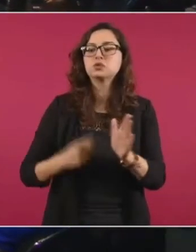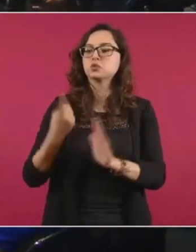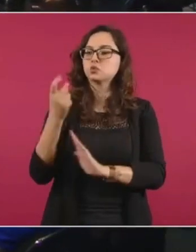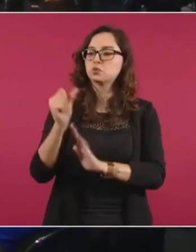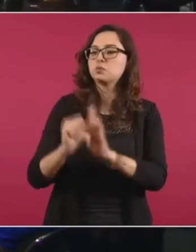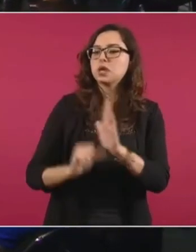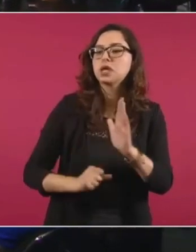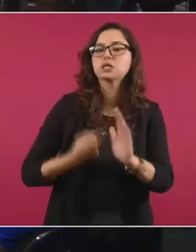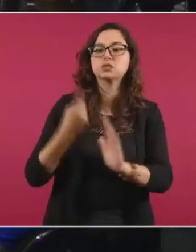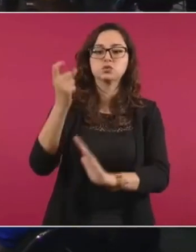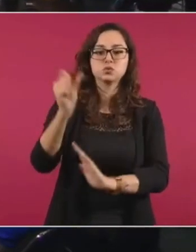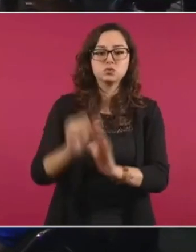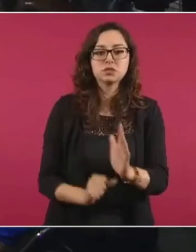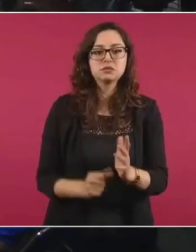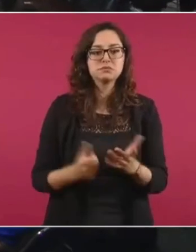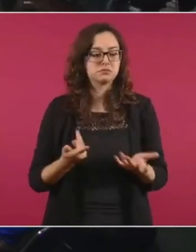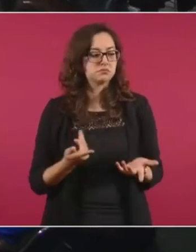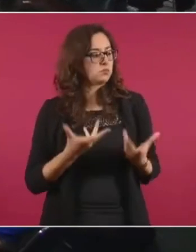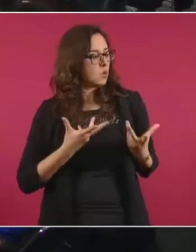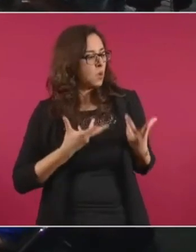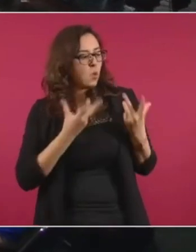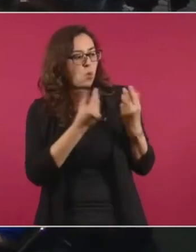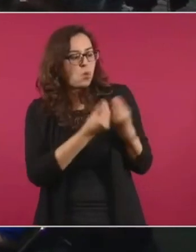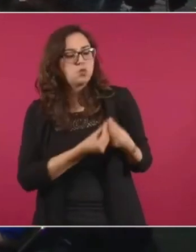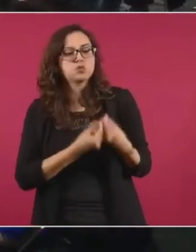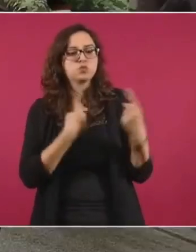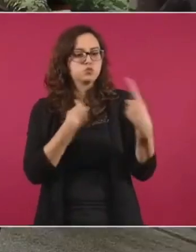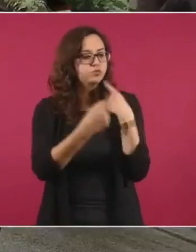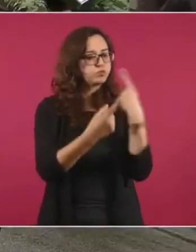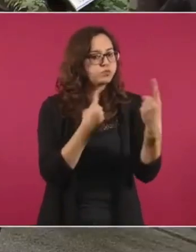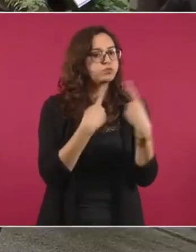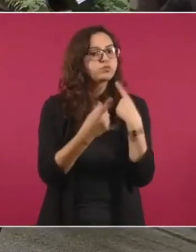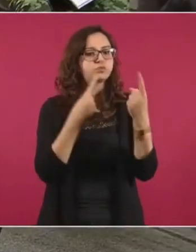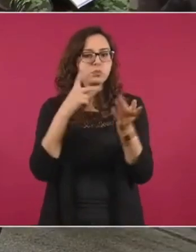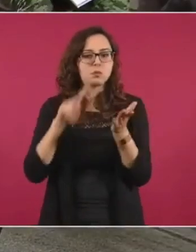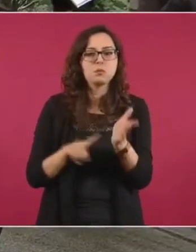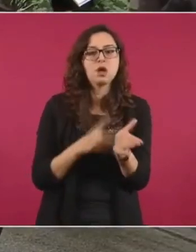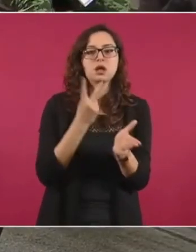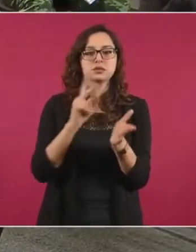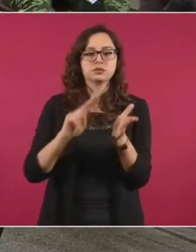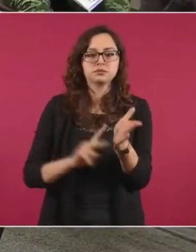así como estamos, de manera conjunta.